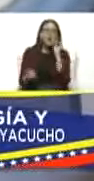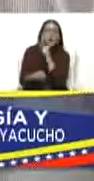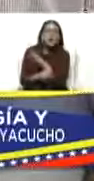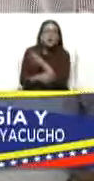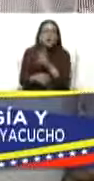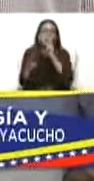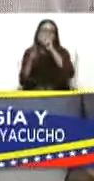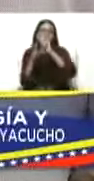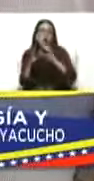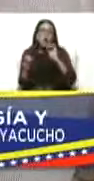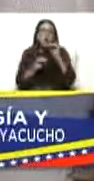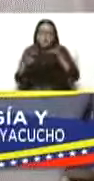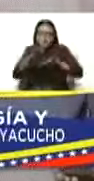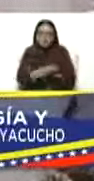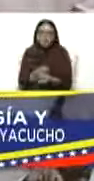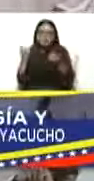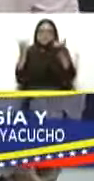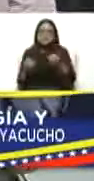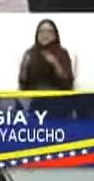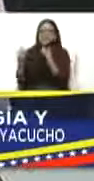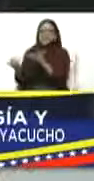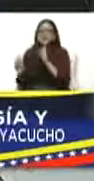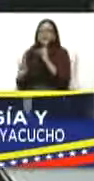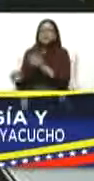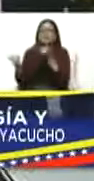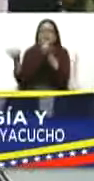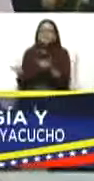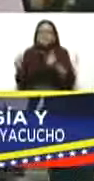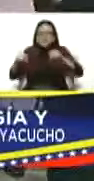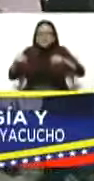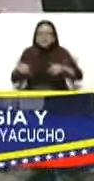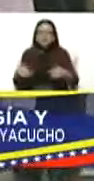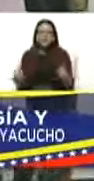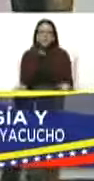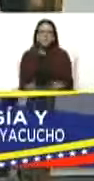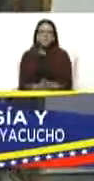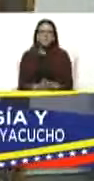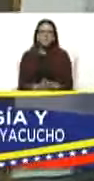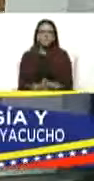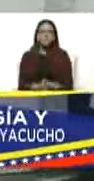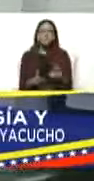presidente. Así como lo venía diciendo nuestra ministra,